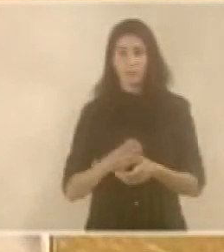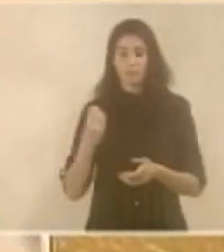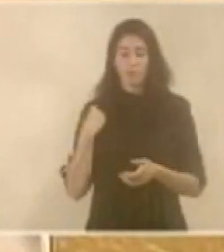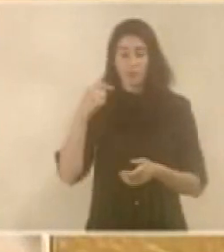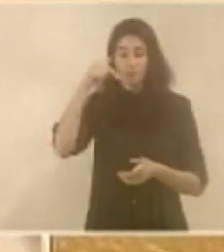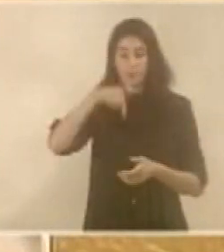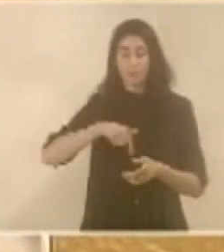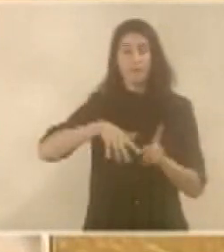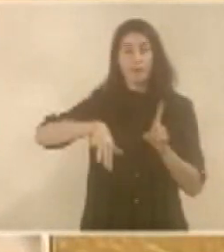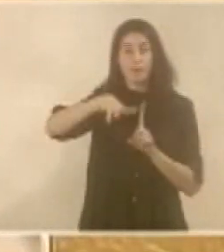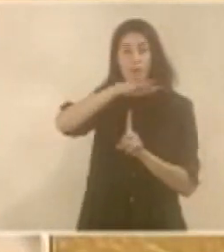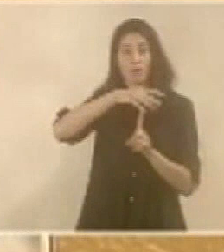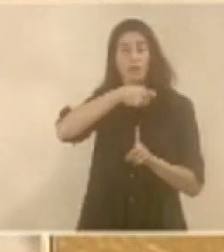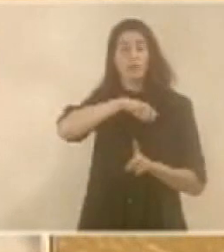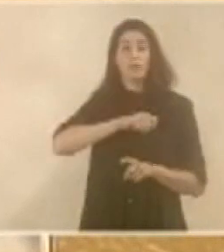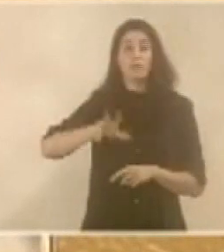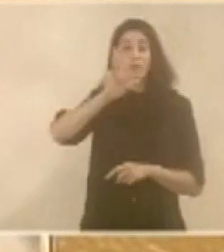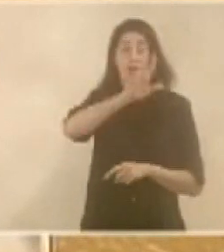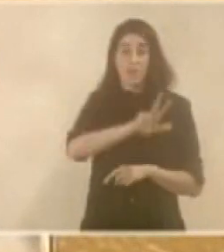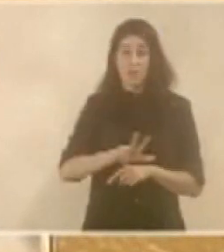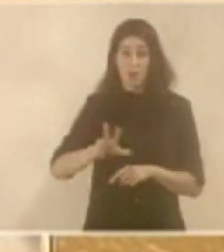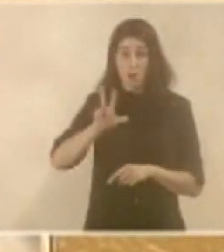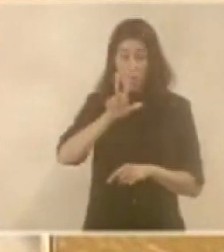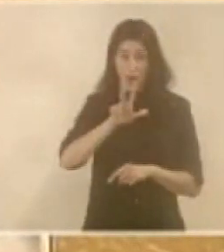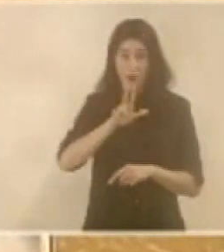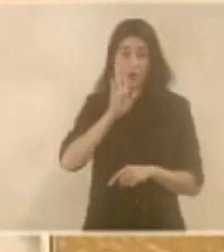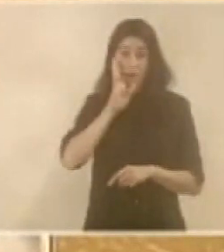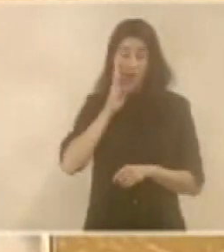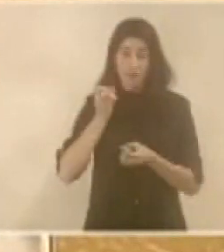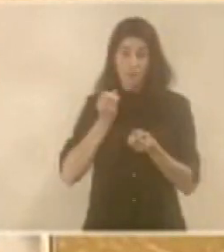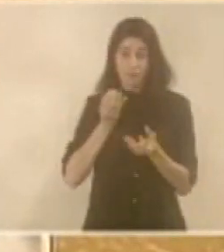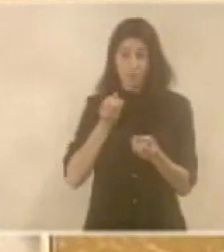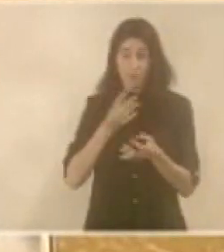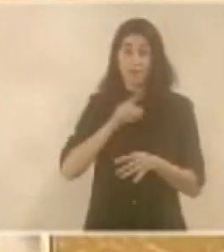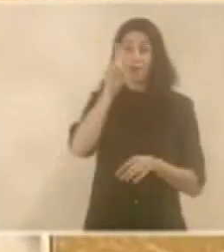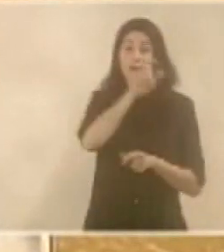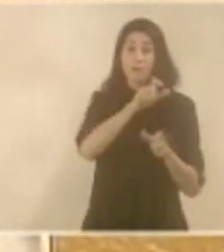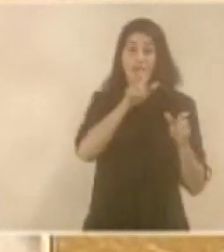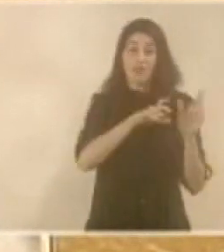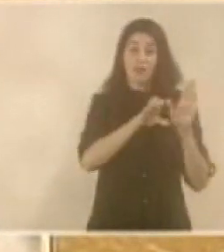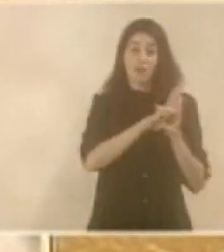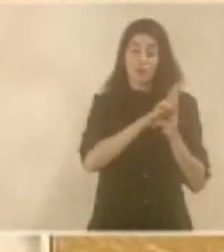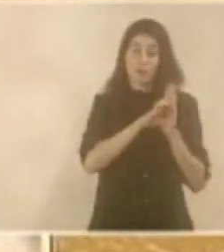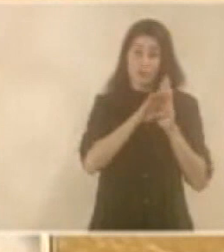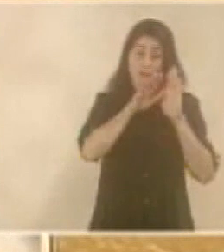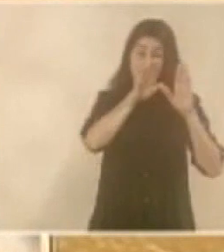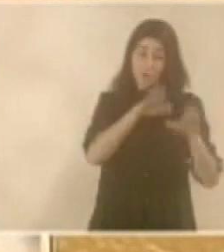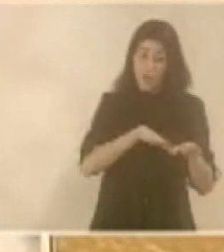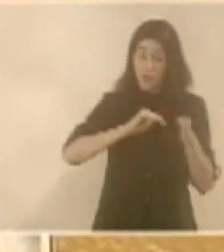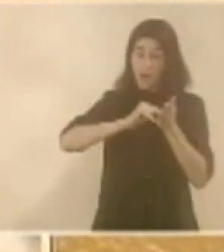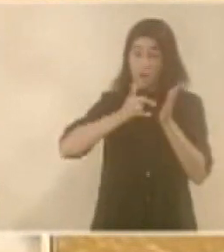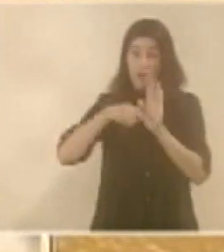nacional y local expuesto, los constitucionales que llegaron a Almería solo tenían previsto un plan de